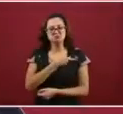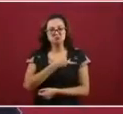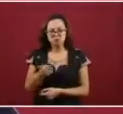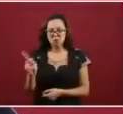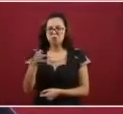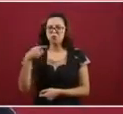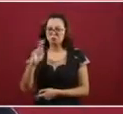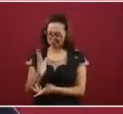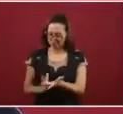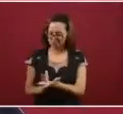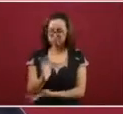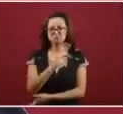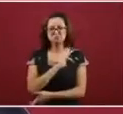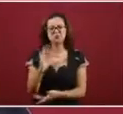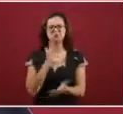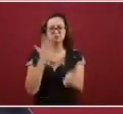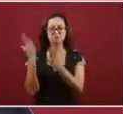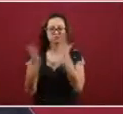estudiando.